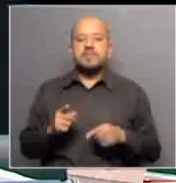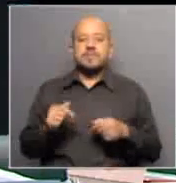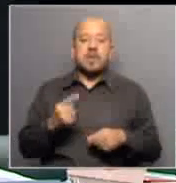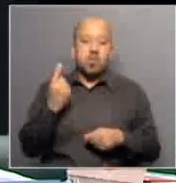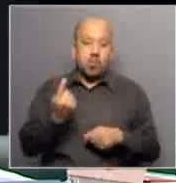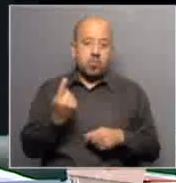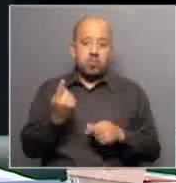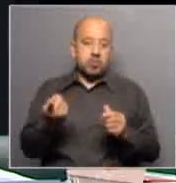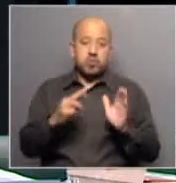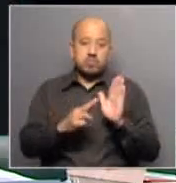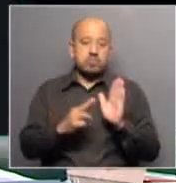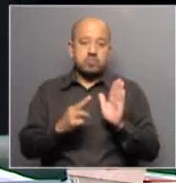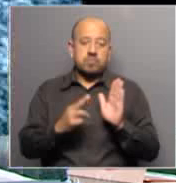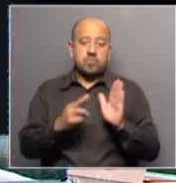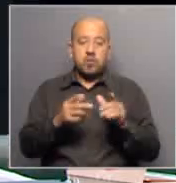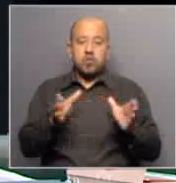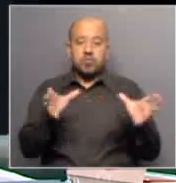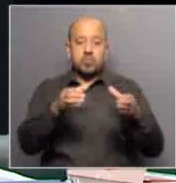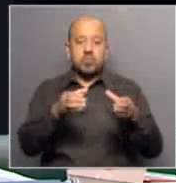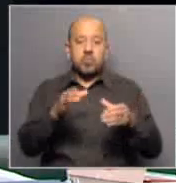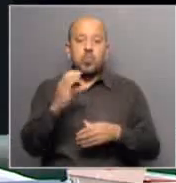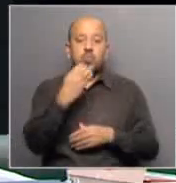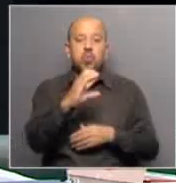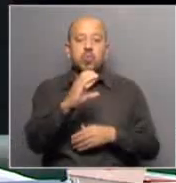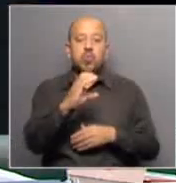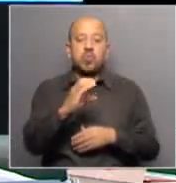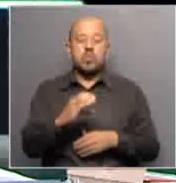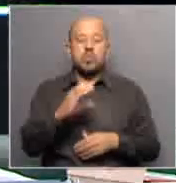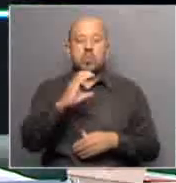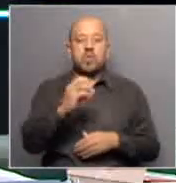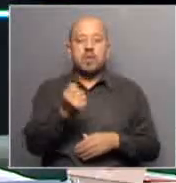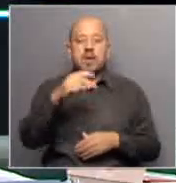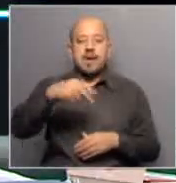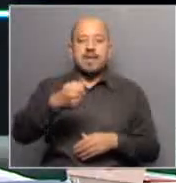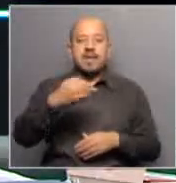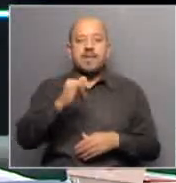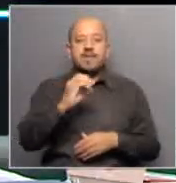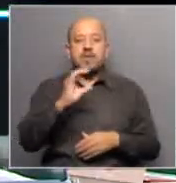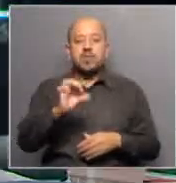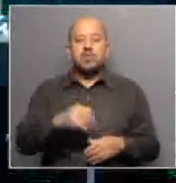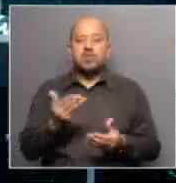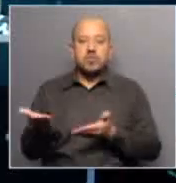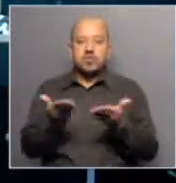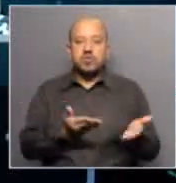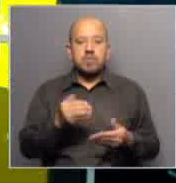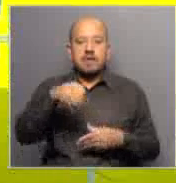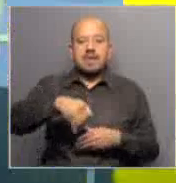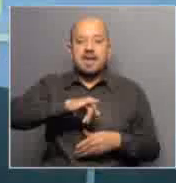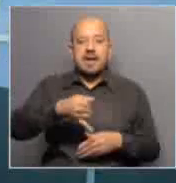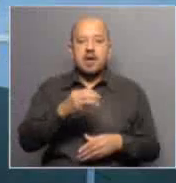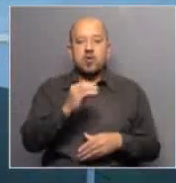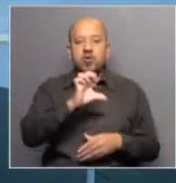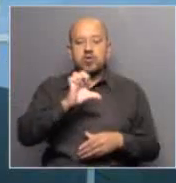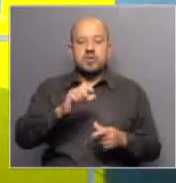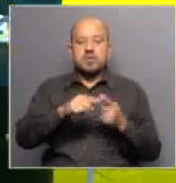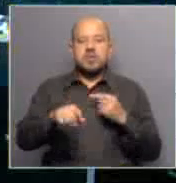ellos claramente son los clubes canábicos y queremos saber cómo ven los clubes canábicos esta situación. Por eso recibimos a María José Miles, presidenta de la Federación de